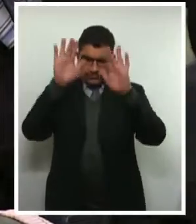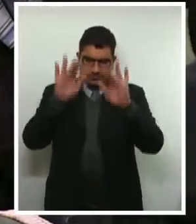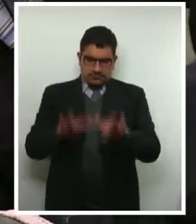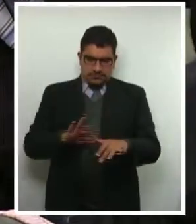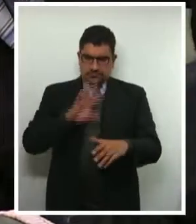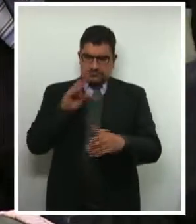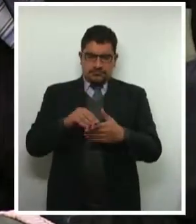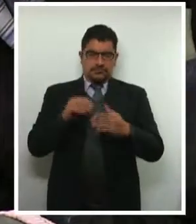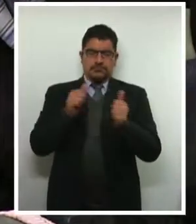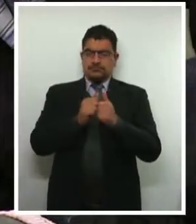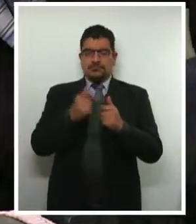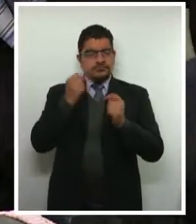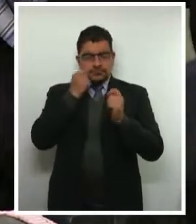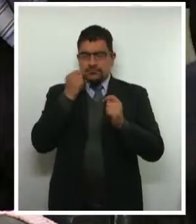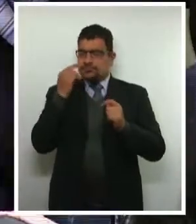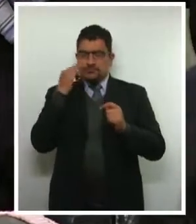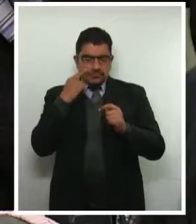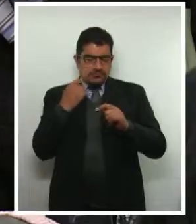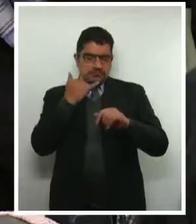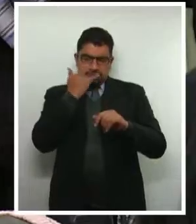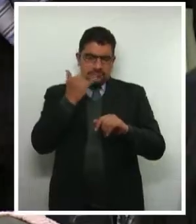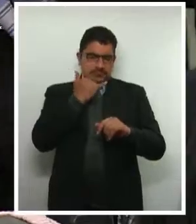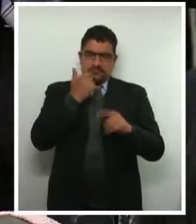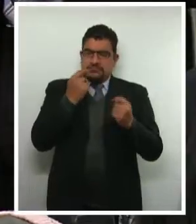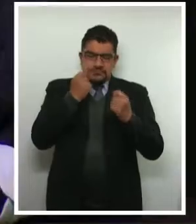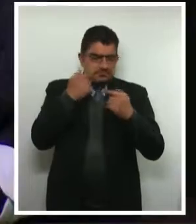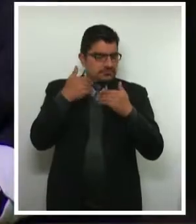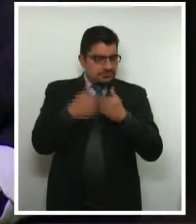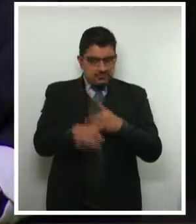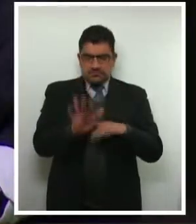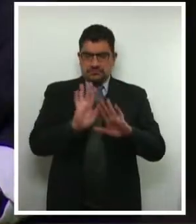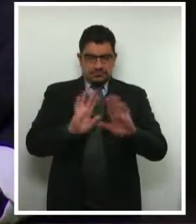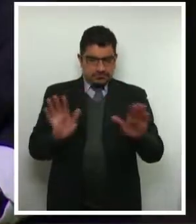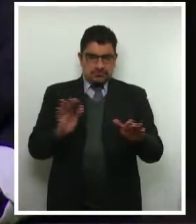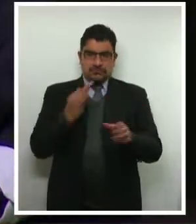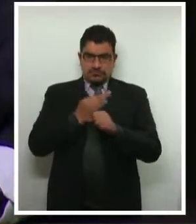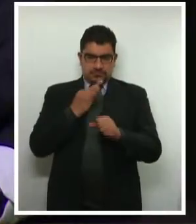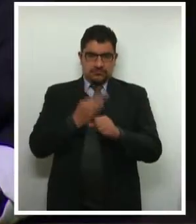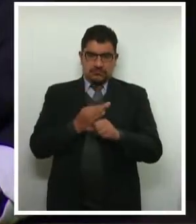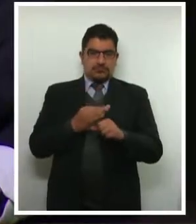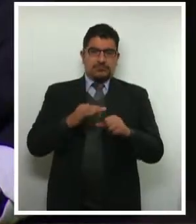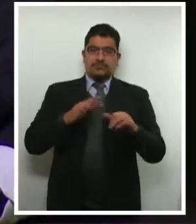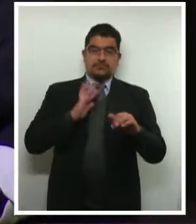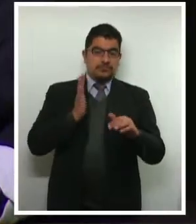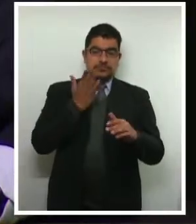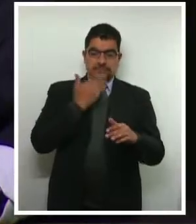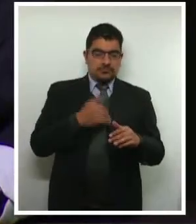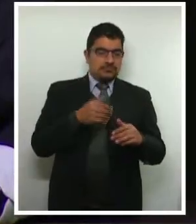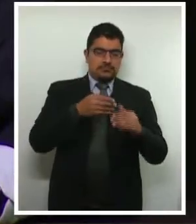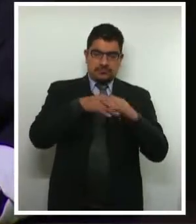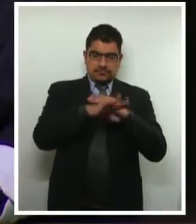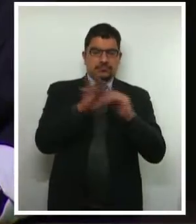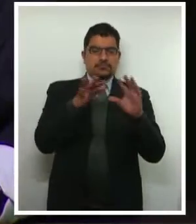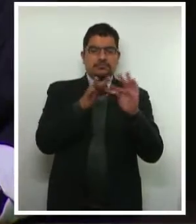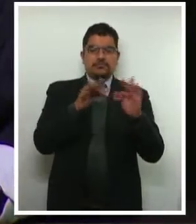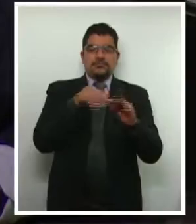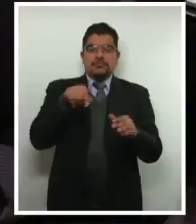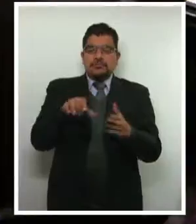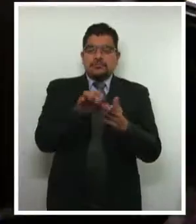documento con las imperfecciones que tiene, nos vamos a quedar sin la introducción de esta